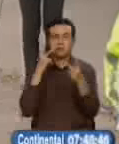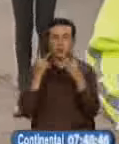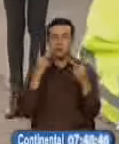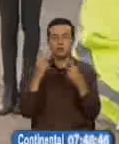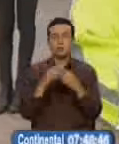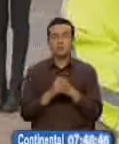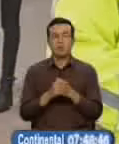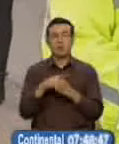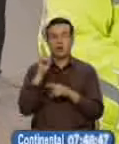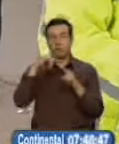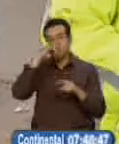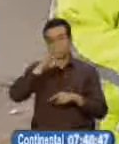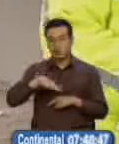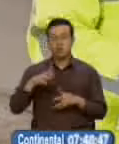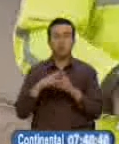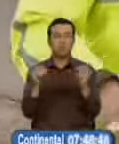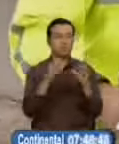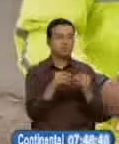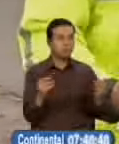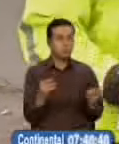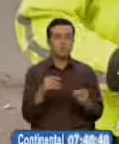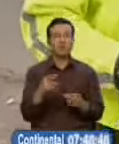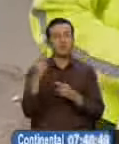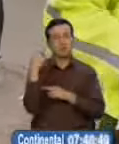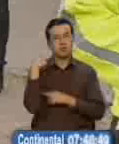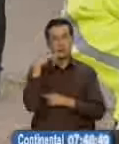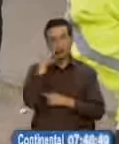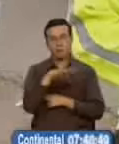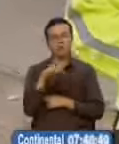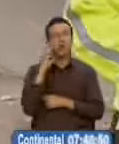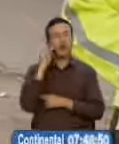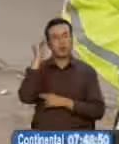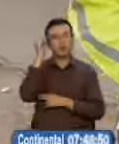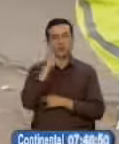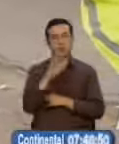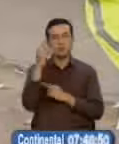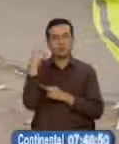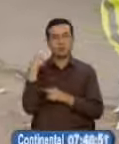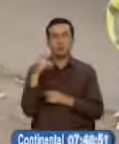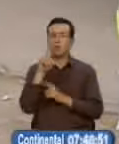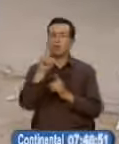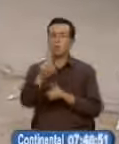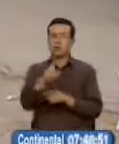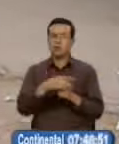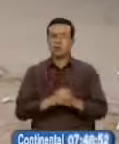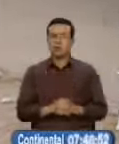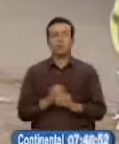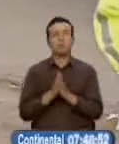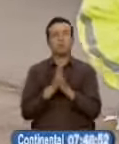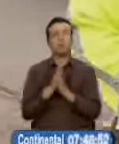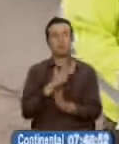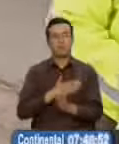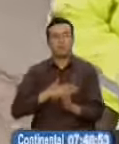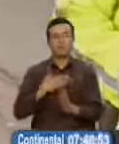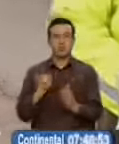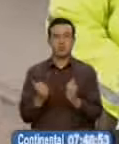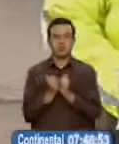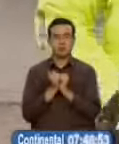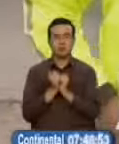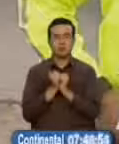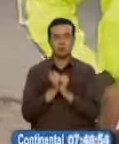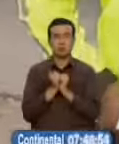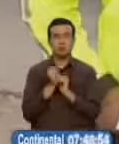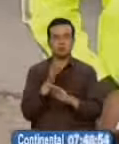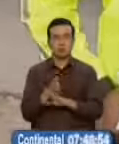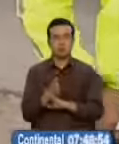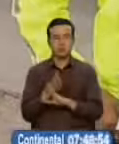varias pérdidas de niños, entonces la responsabilidad de los niños es para los adultos. Coronel, tengo una pregunta más y le voy a pedir, por favor, que nos acompañe para